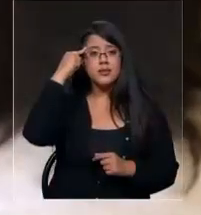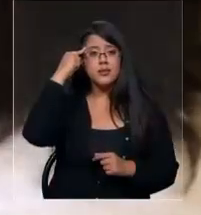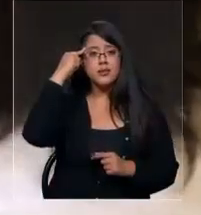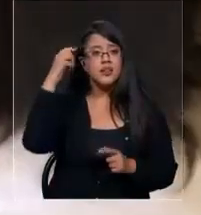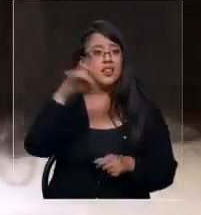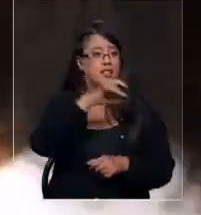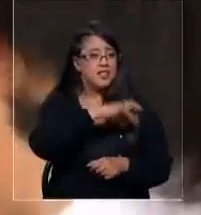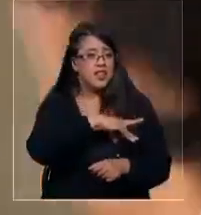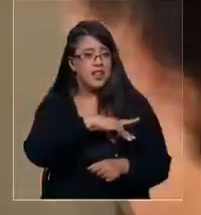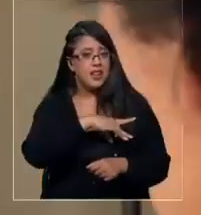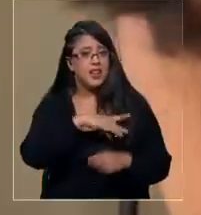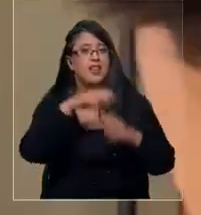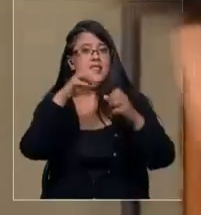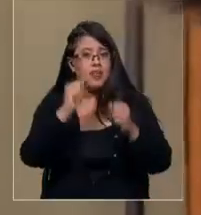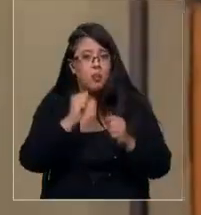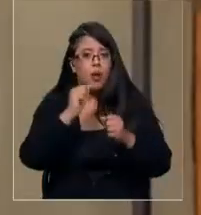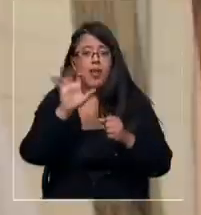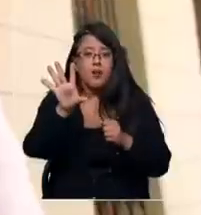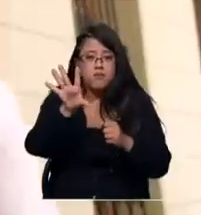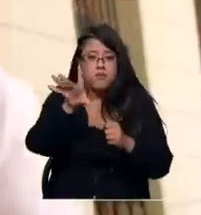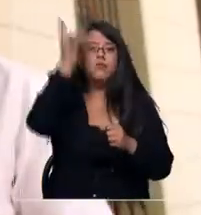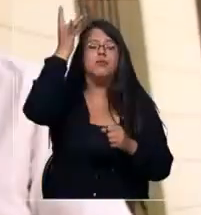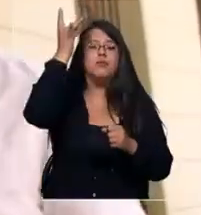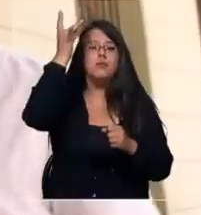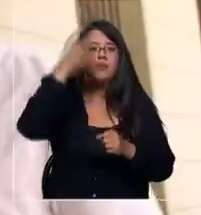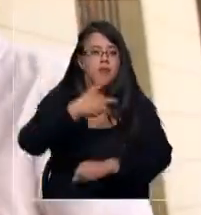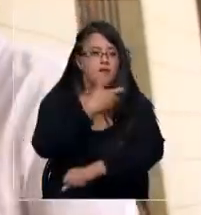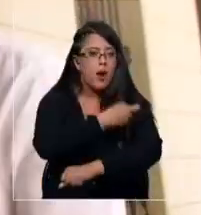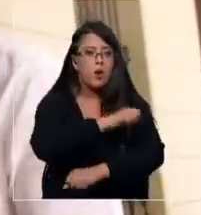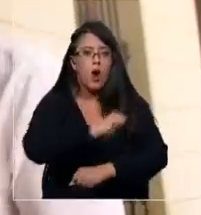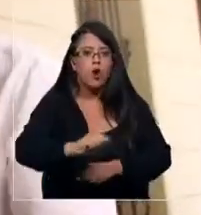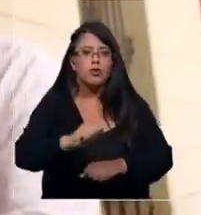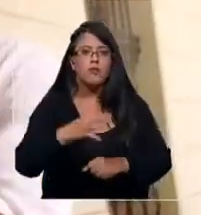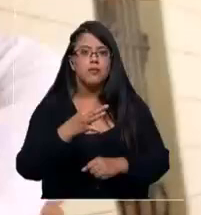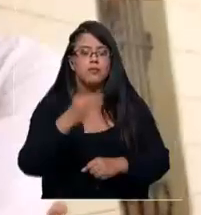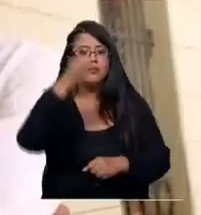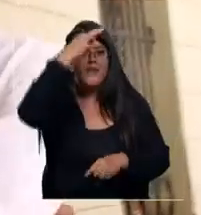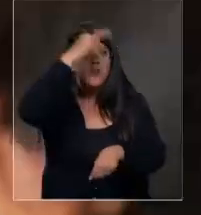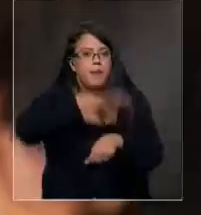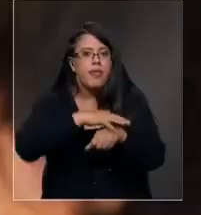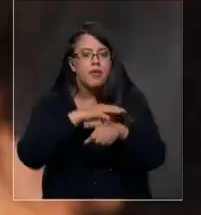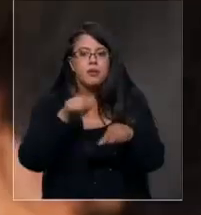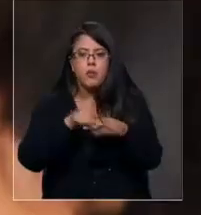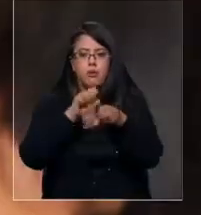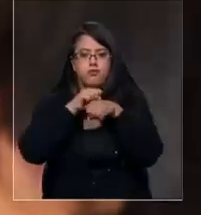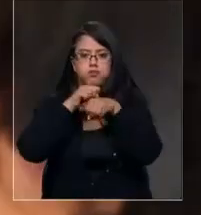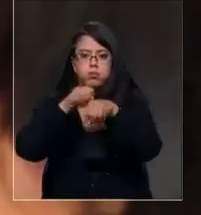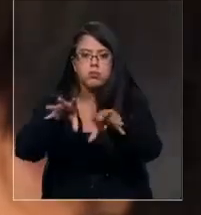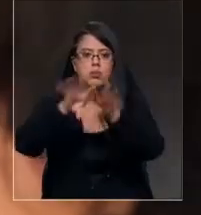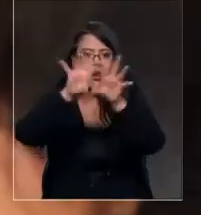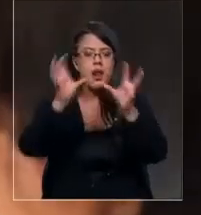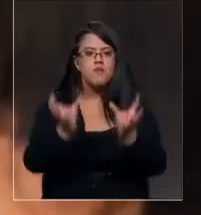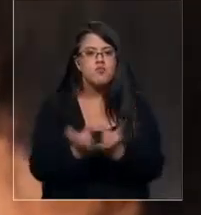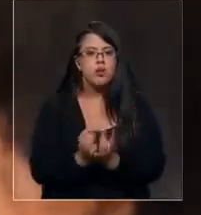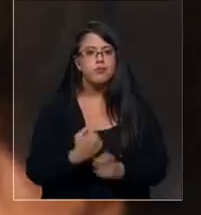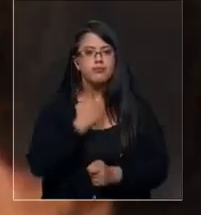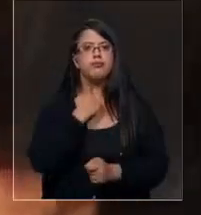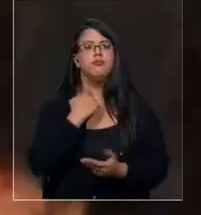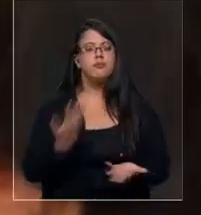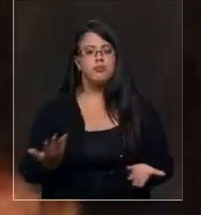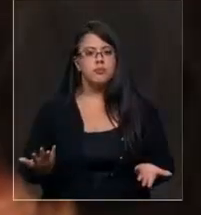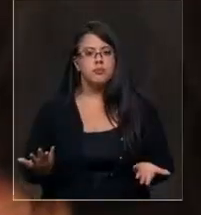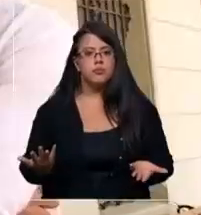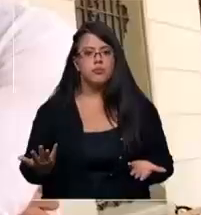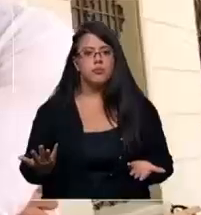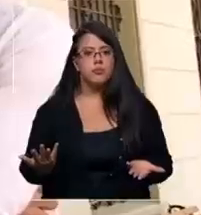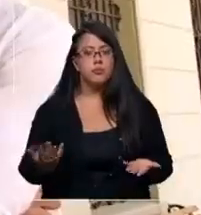el gran batacazo y descubrir la vacuna contra una enfermedad que está afectando ahora a todo el mundo? Me doy cuenta cercanamente que